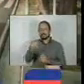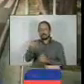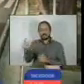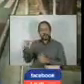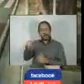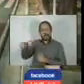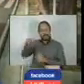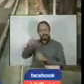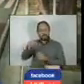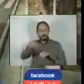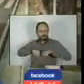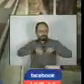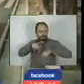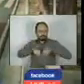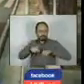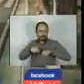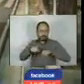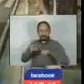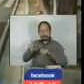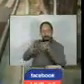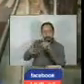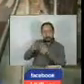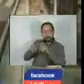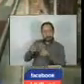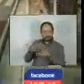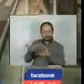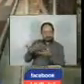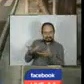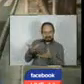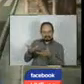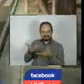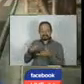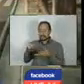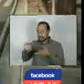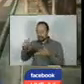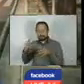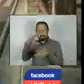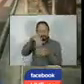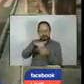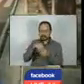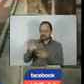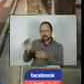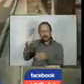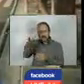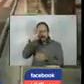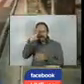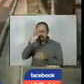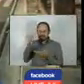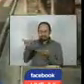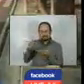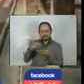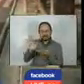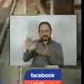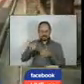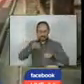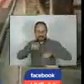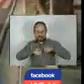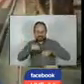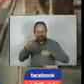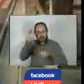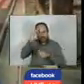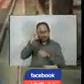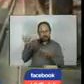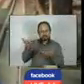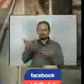participan en esta actividad, por supuesto ciclistas que son parte de la misma y la opinión que tienen sobre este deporte, los